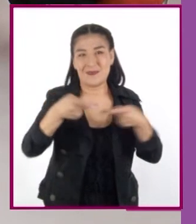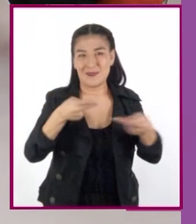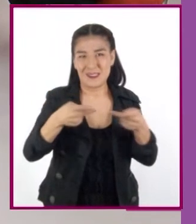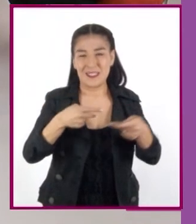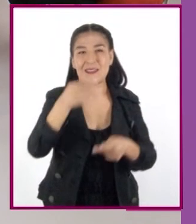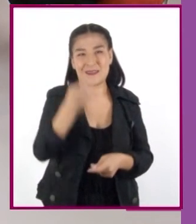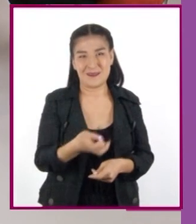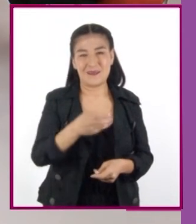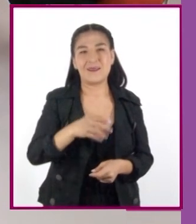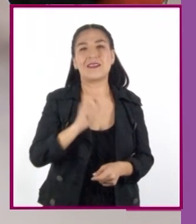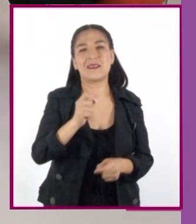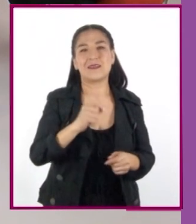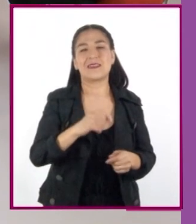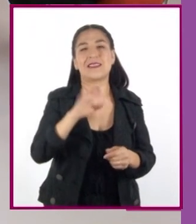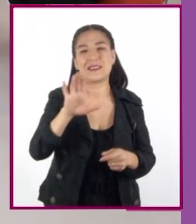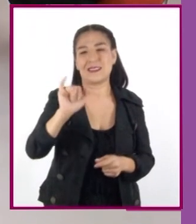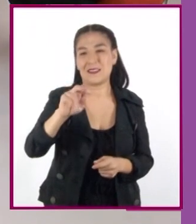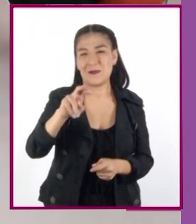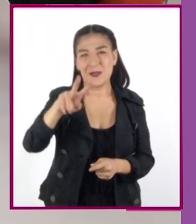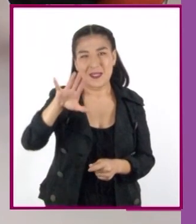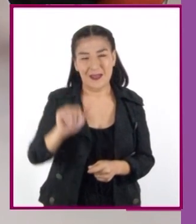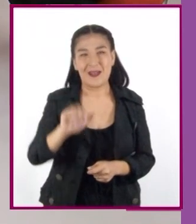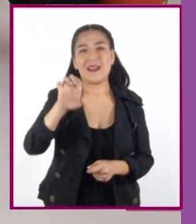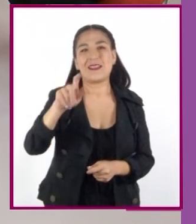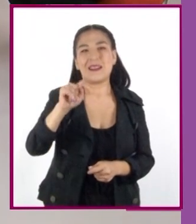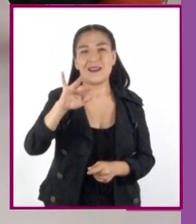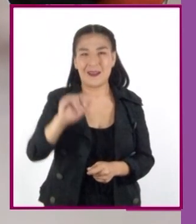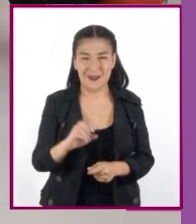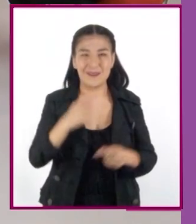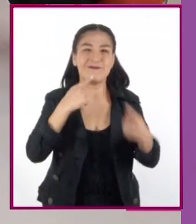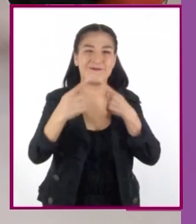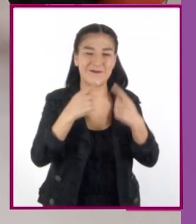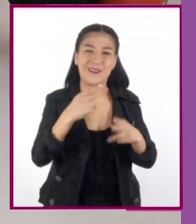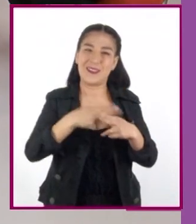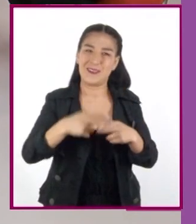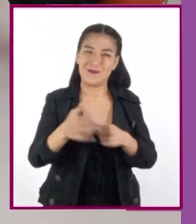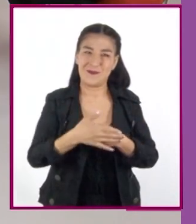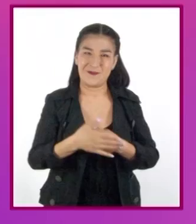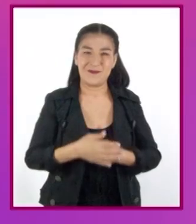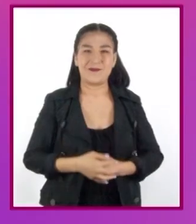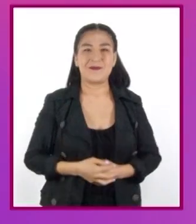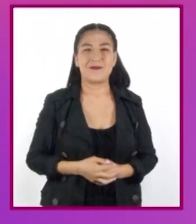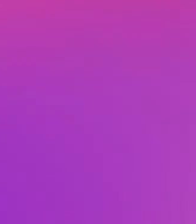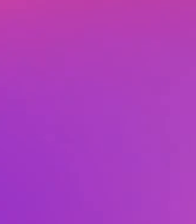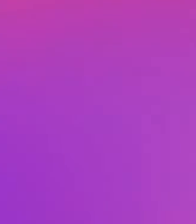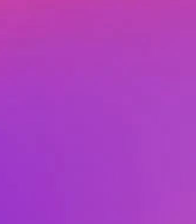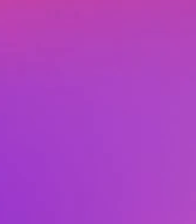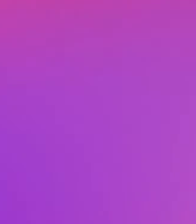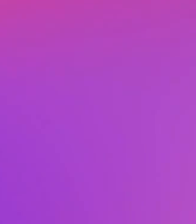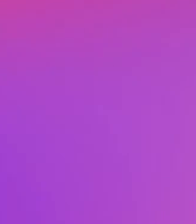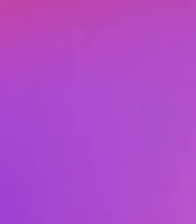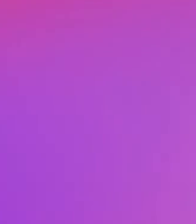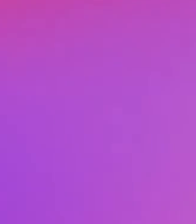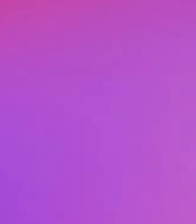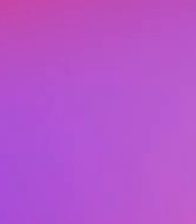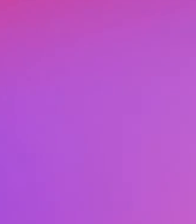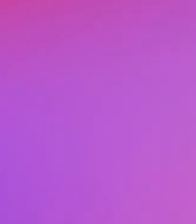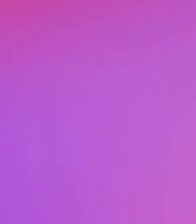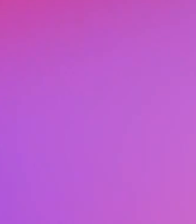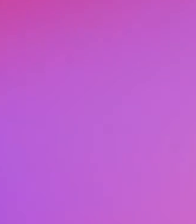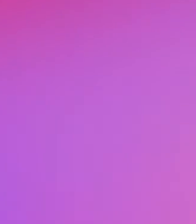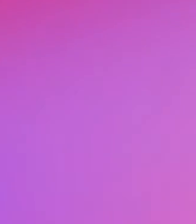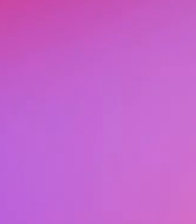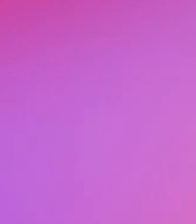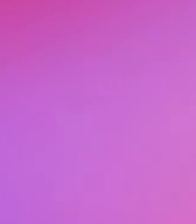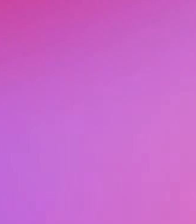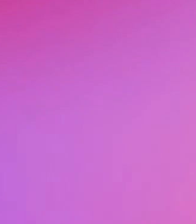preparando aquí en Cívica y Ética en Diálogo. Hasta la próxima. Si tienes dudas o necesitas ayuda,